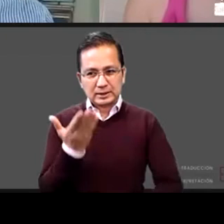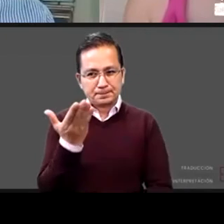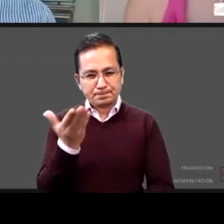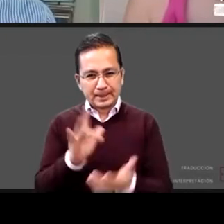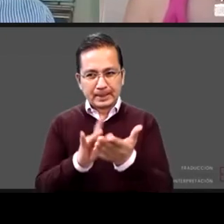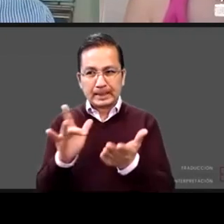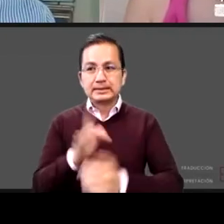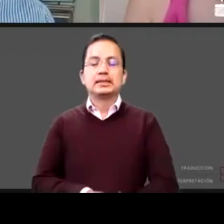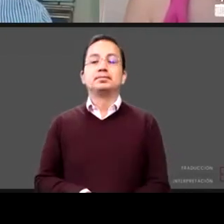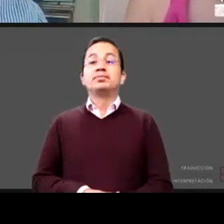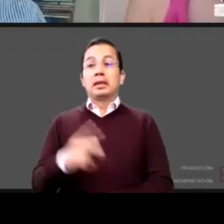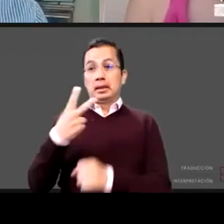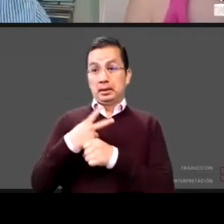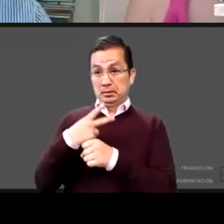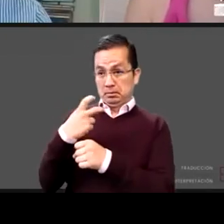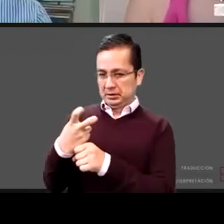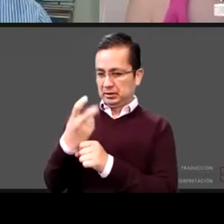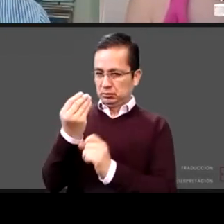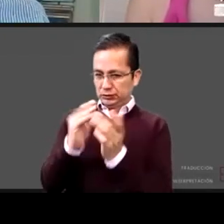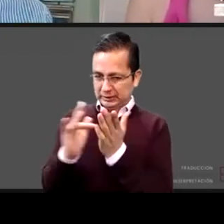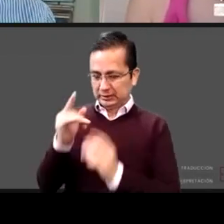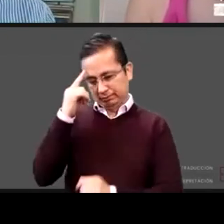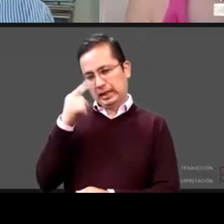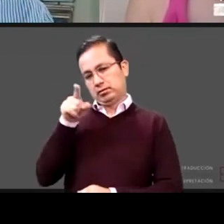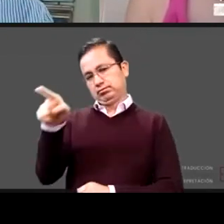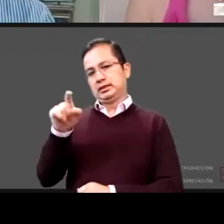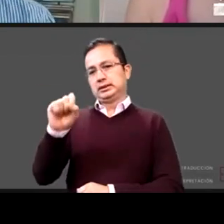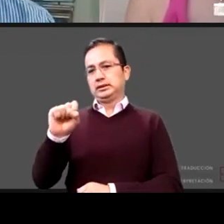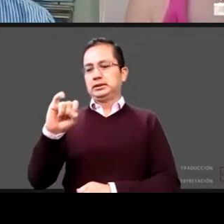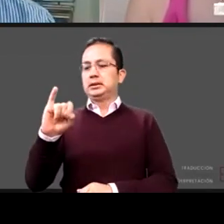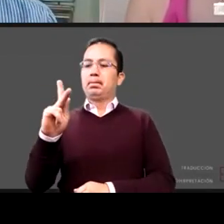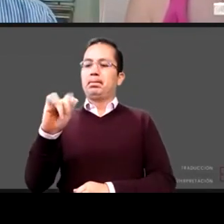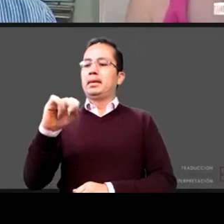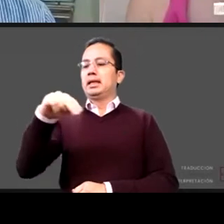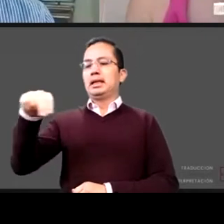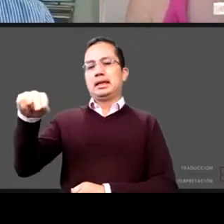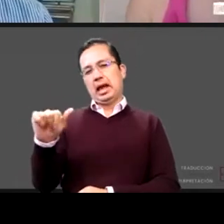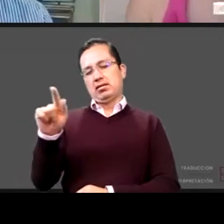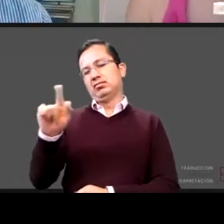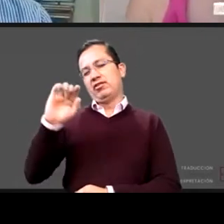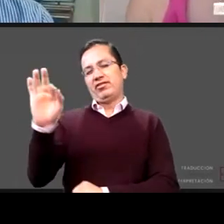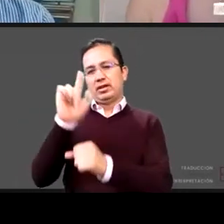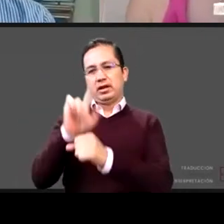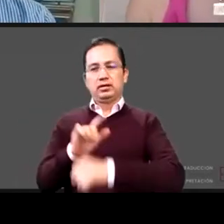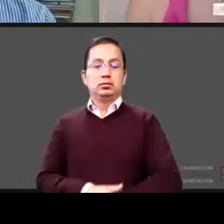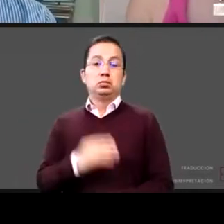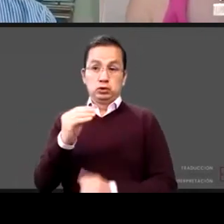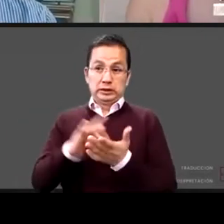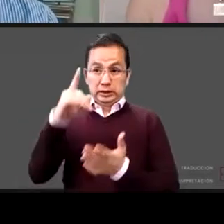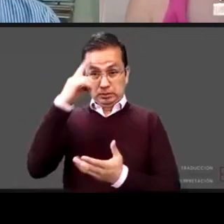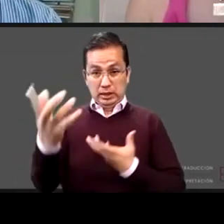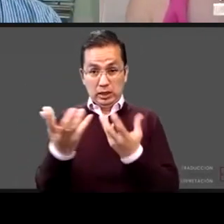Gracias por la invitación a la Secretaría Ejecutiva de Disciplina Federal. Nelly, pues es un gusto estar aquí con